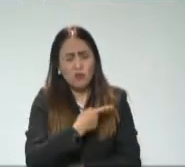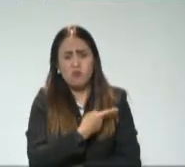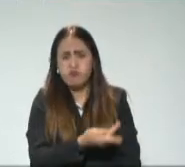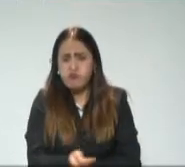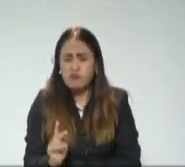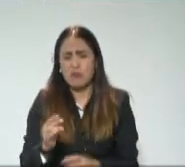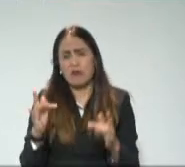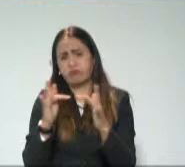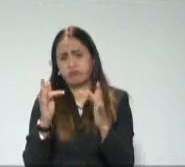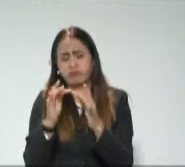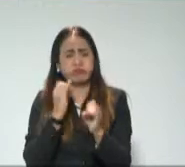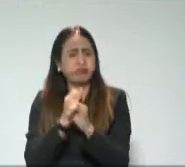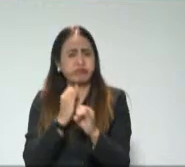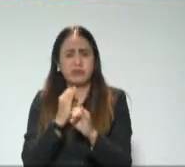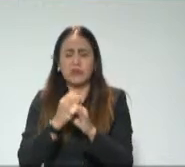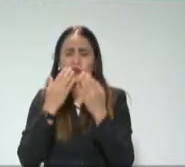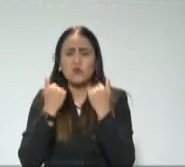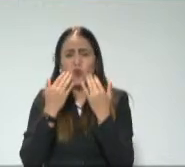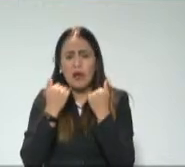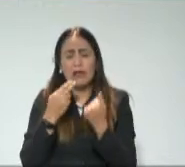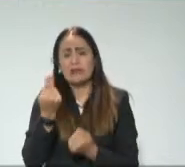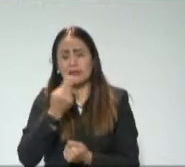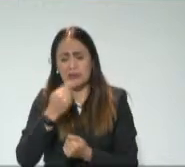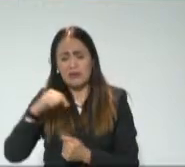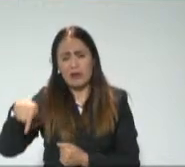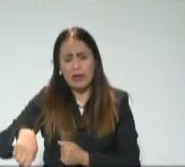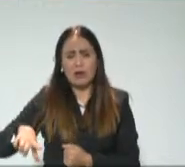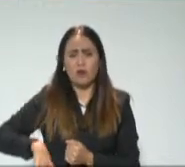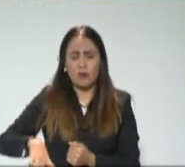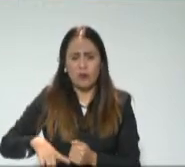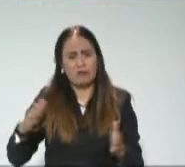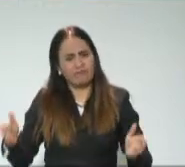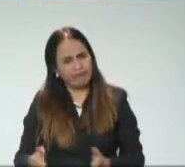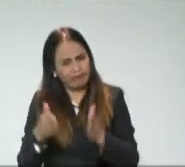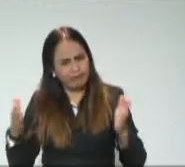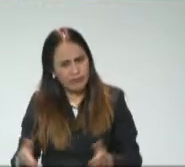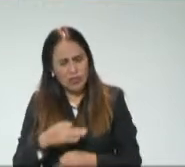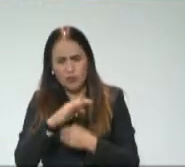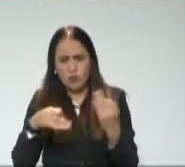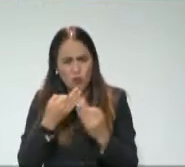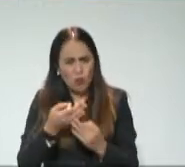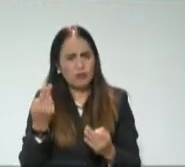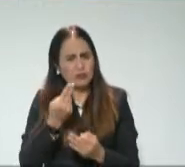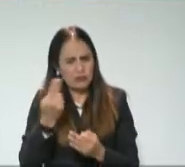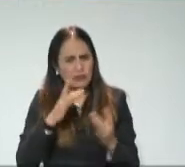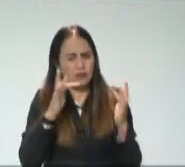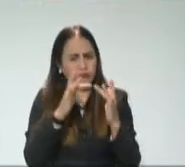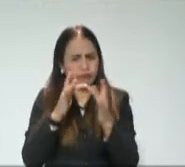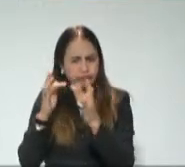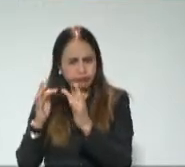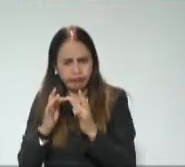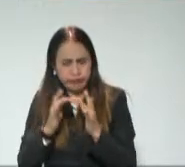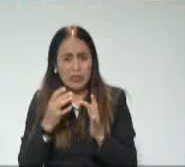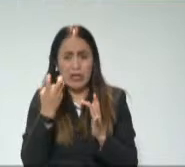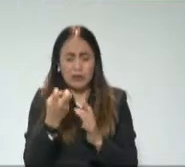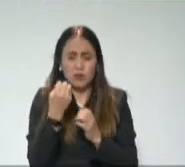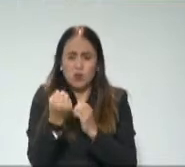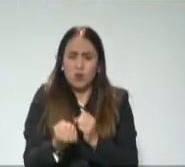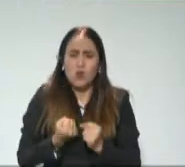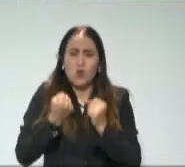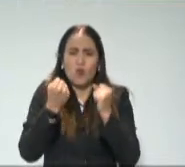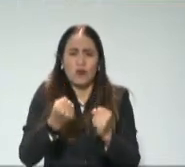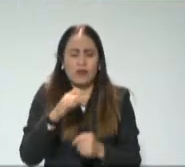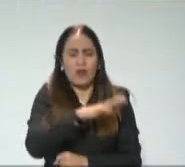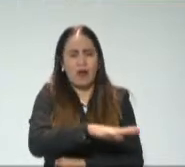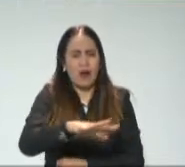el acceso a la conectividad y el uso de las herramientas disponibles y con esto fortalecer no solo las